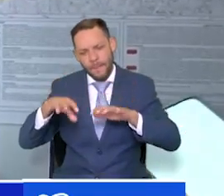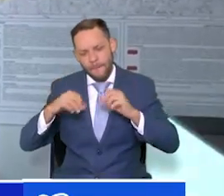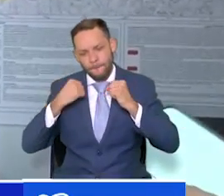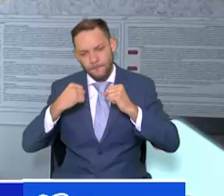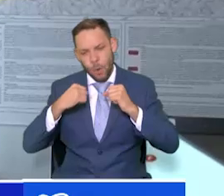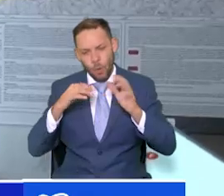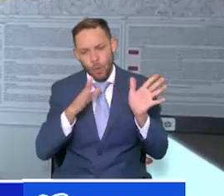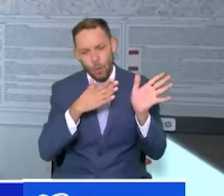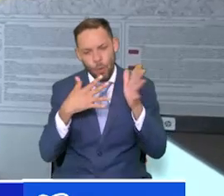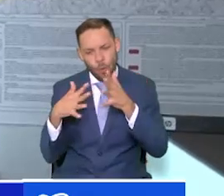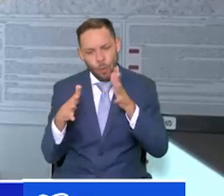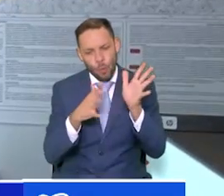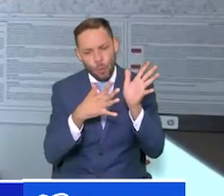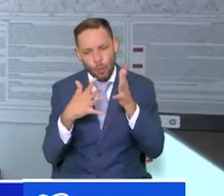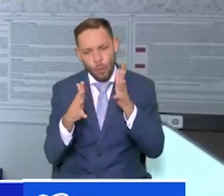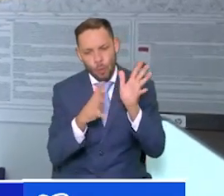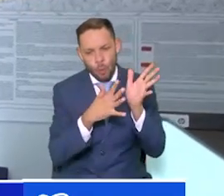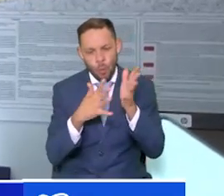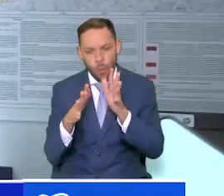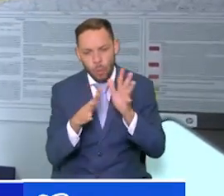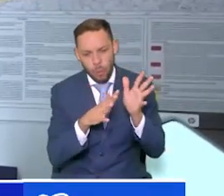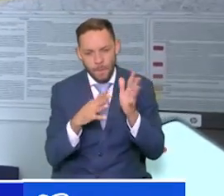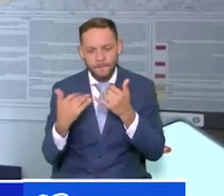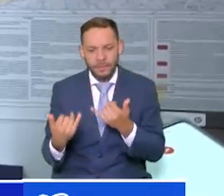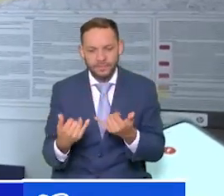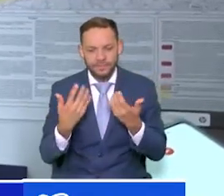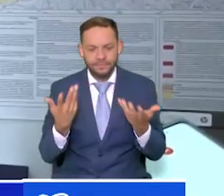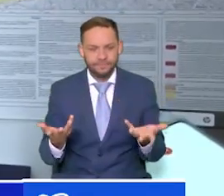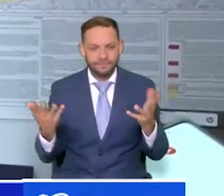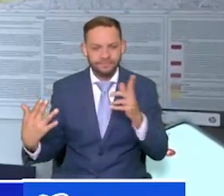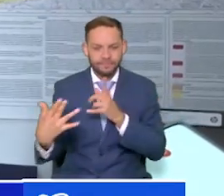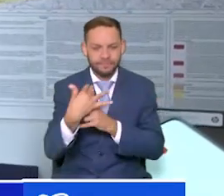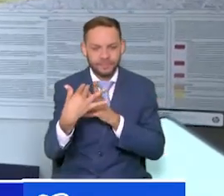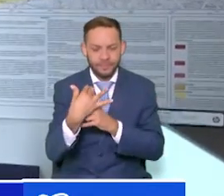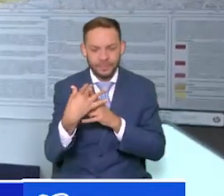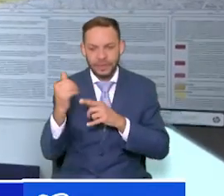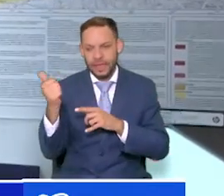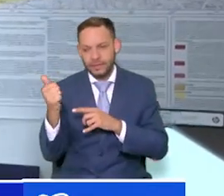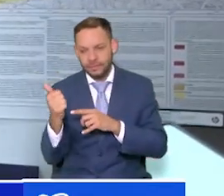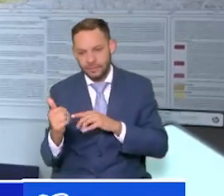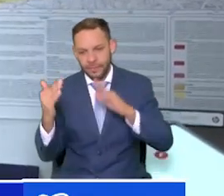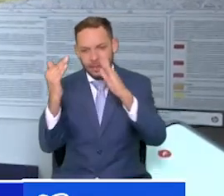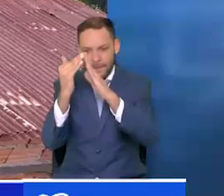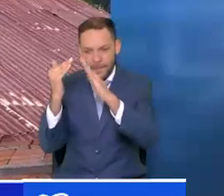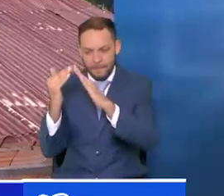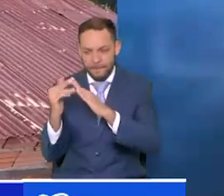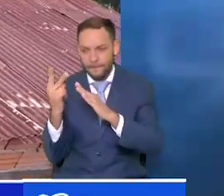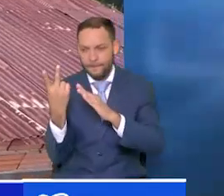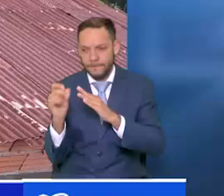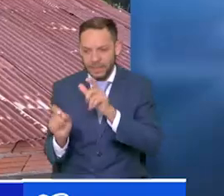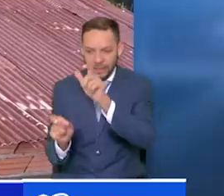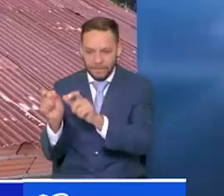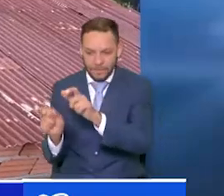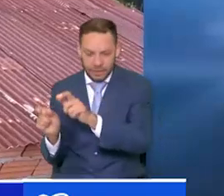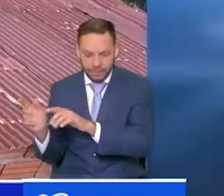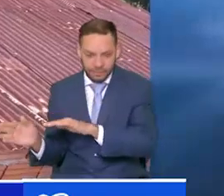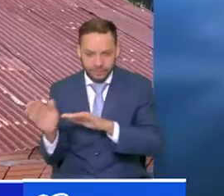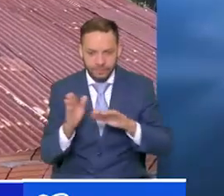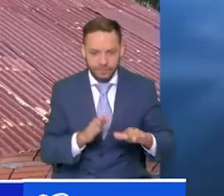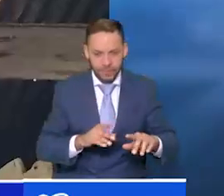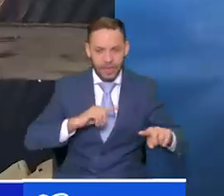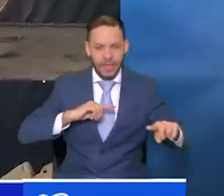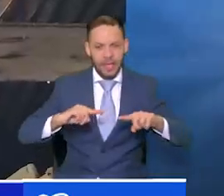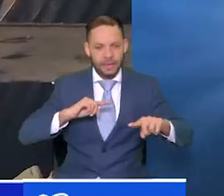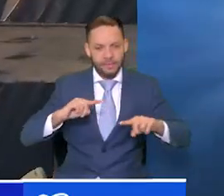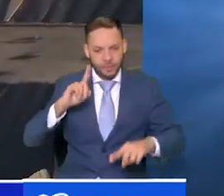vientos que generaron El vendaval que afectó hasta el momento a 10 viviendas y 20 personas desde administración y el gobierno